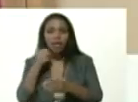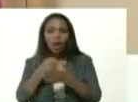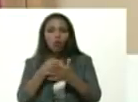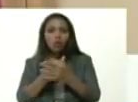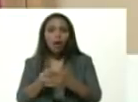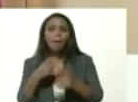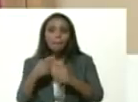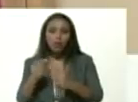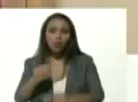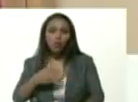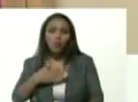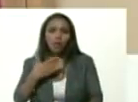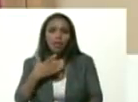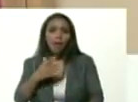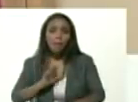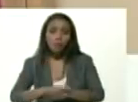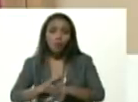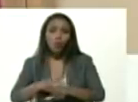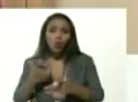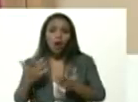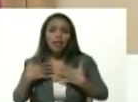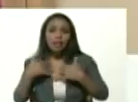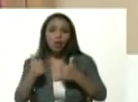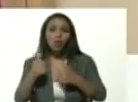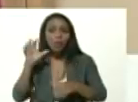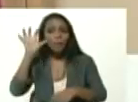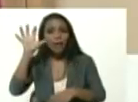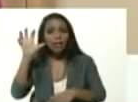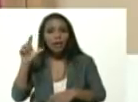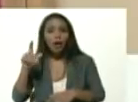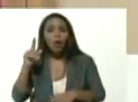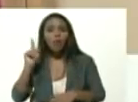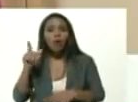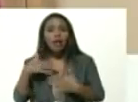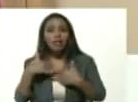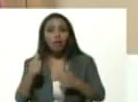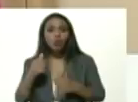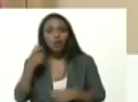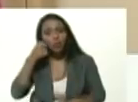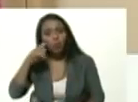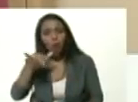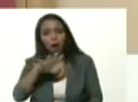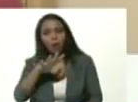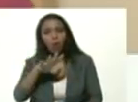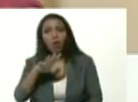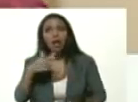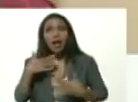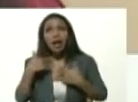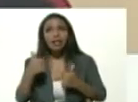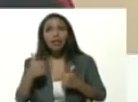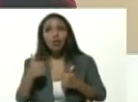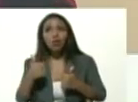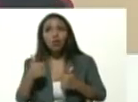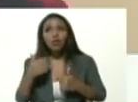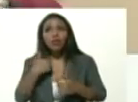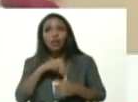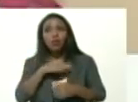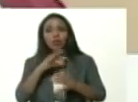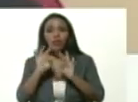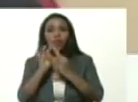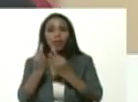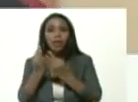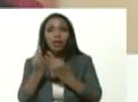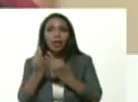pena, porque es por la salud de nuestro país, es por la salud de nuestro pueblo, es por la salud de nuestra